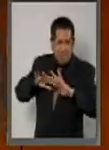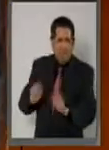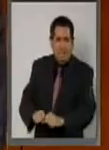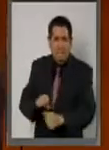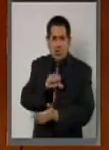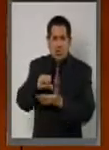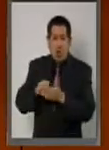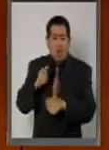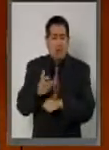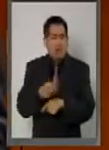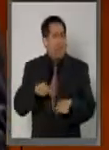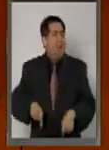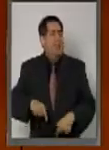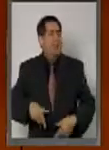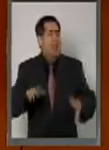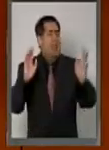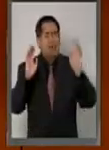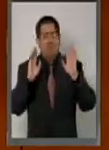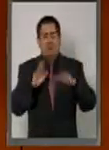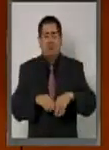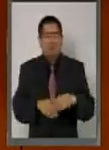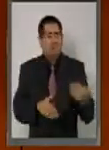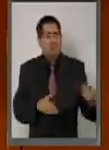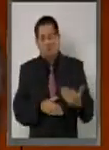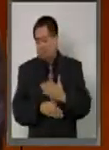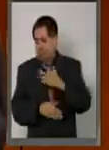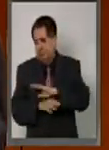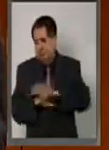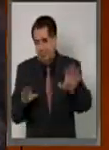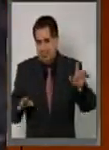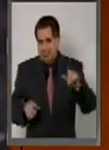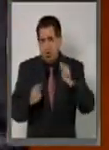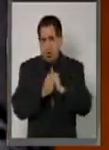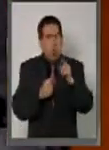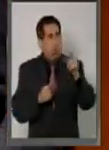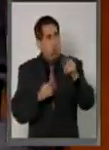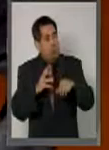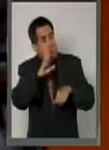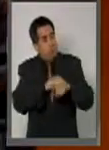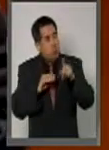Aquí ya al fin ya estamos invadidos con la quiesencia de usted.